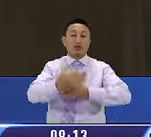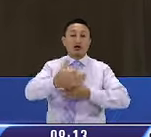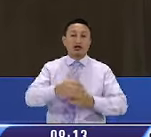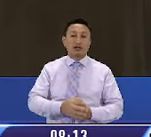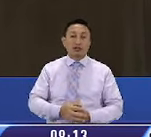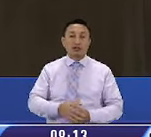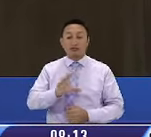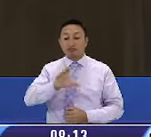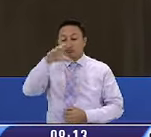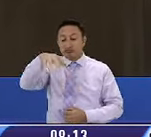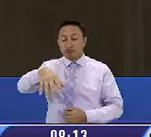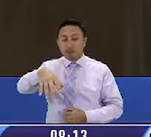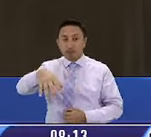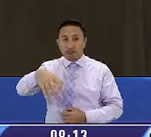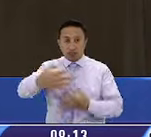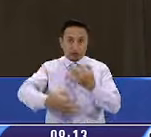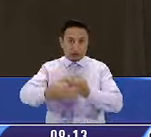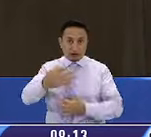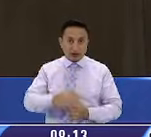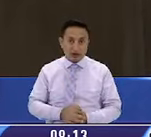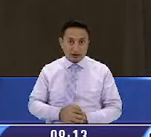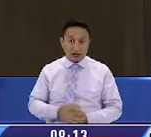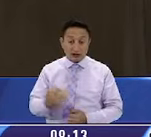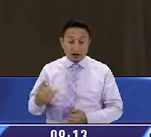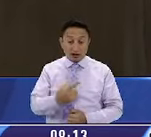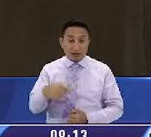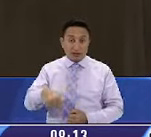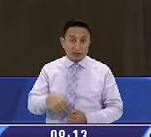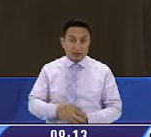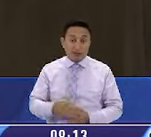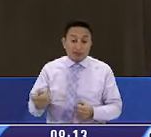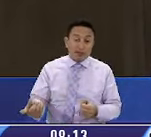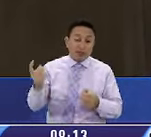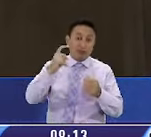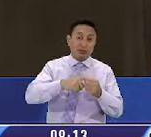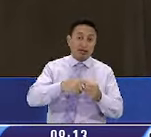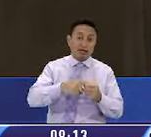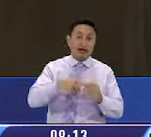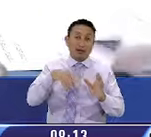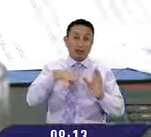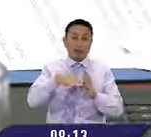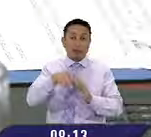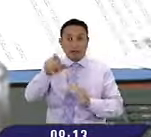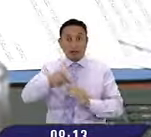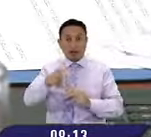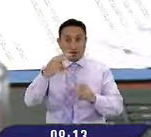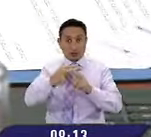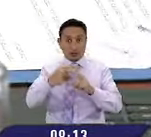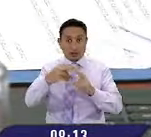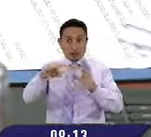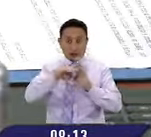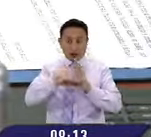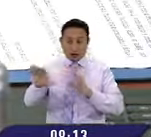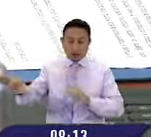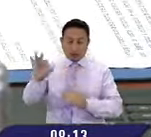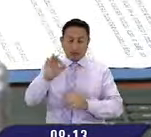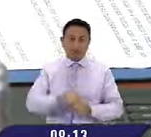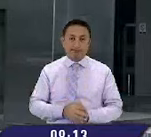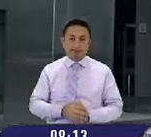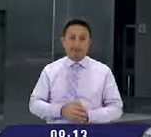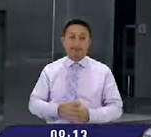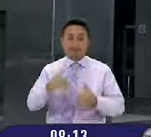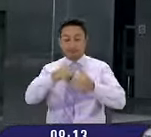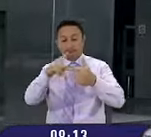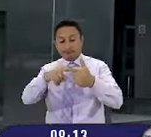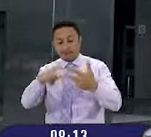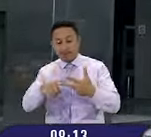cortes provinciales, que también están para ser parte del banco de elegibles. A más de los pendientes antes mencionados, el